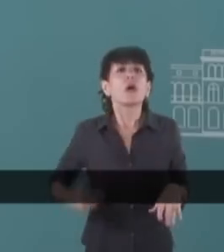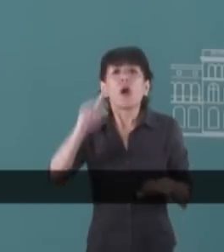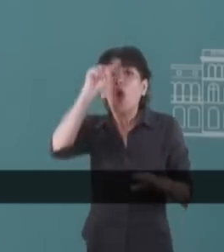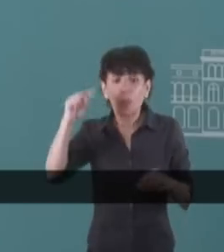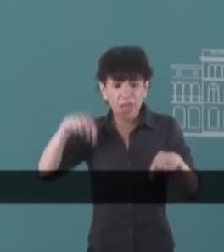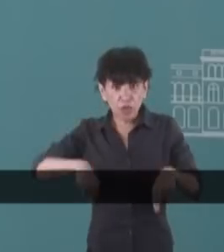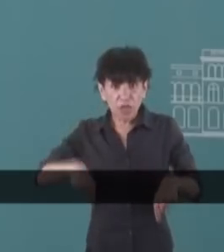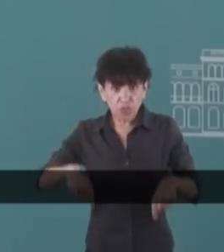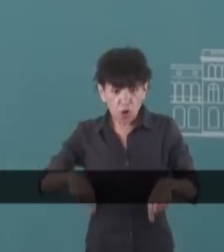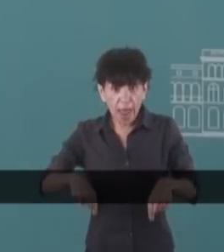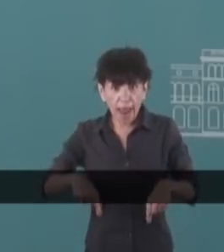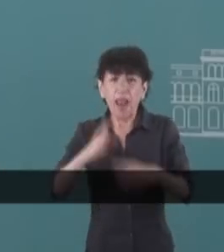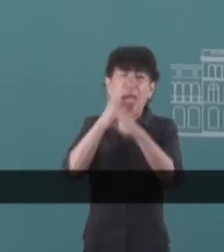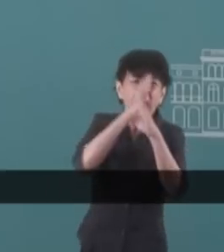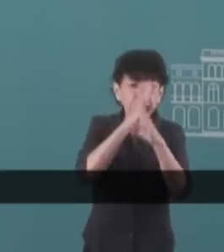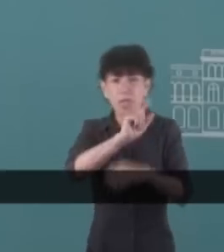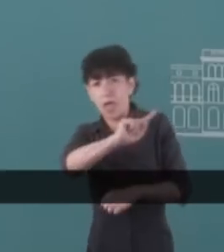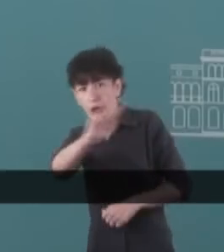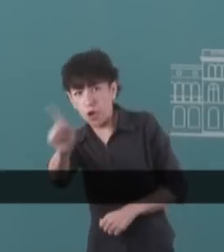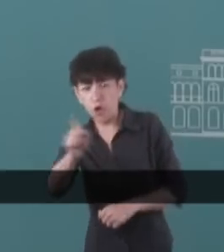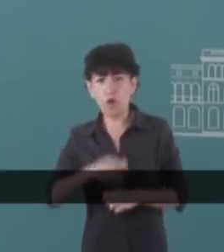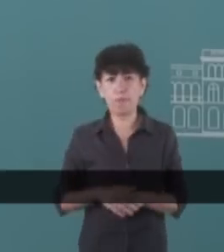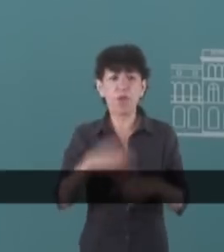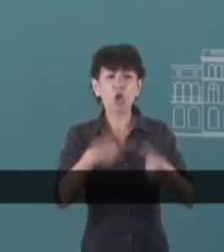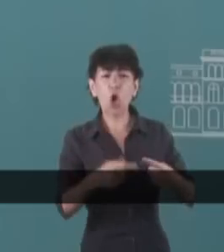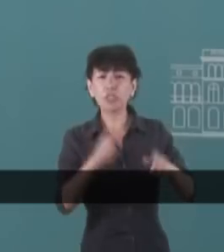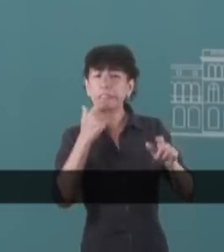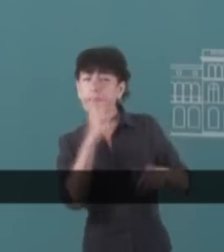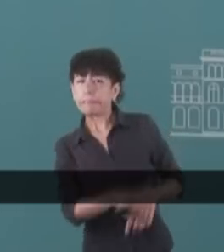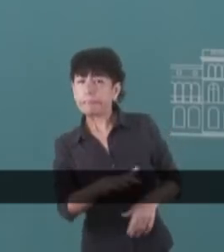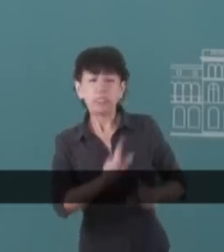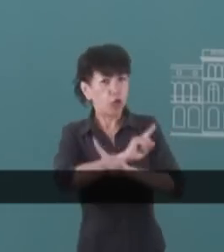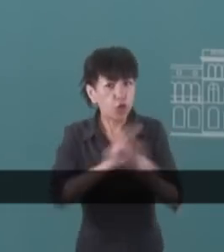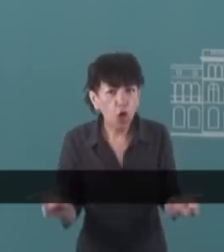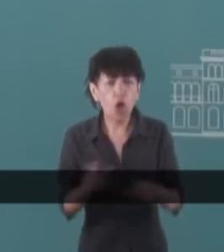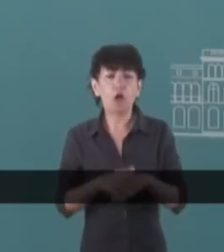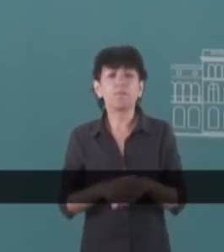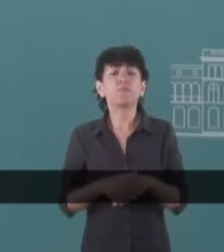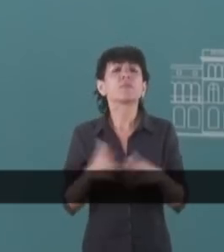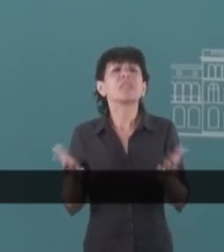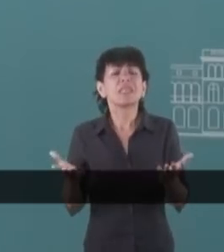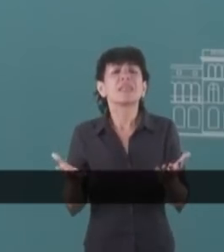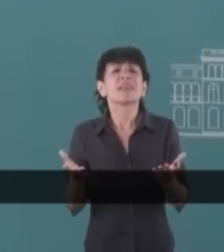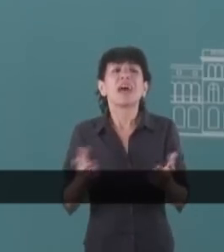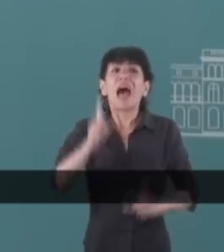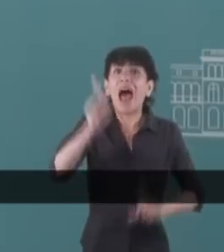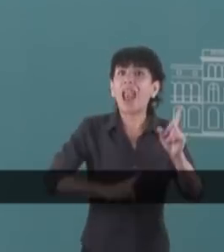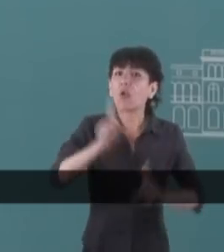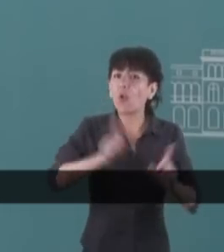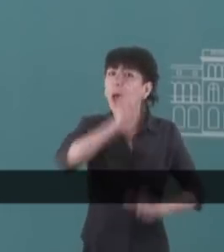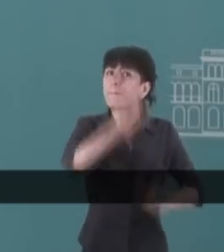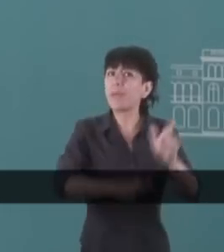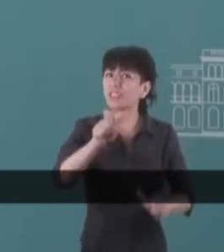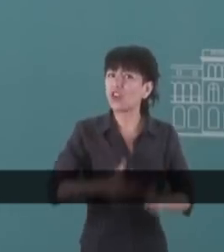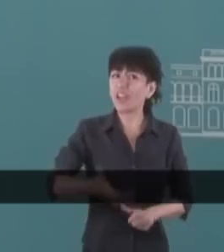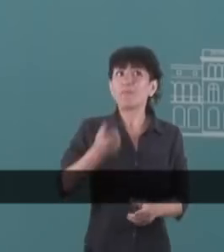este gobierno no espía, este gobierno no persigue a los opositores. Lo que pasa es que cuando uno hace eso como mecanismo desde el Estado, como lo hizo